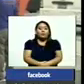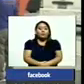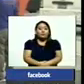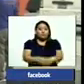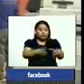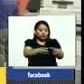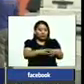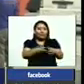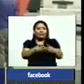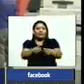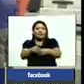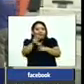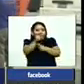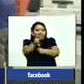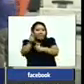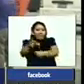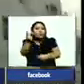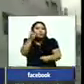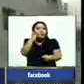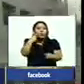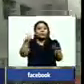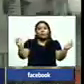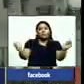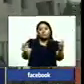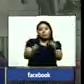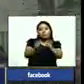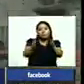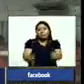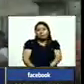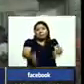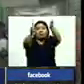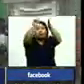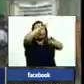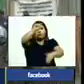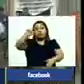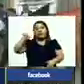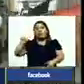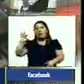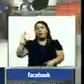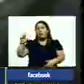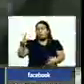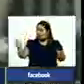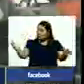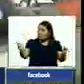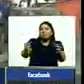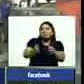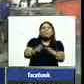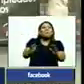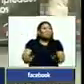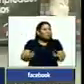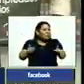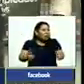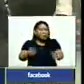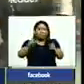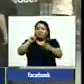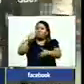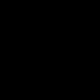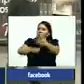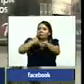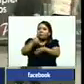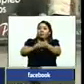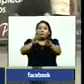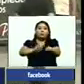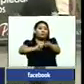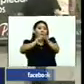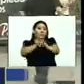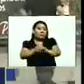Diferentes sindicatos se concentraron frente de una de las administradoras de fondos de pensiones para exigir una modificación a la reforma